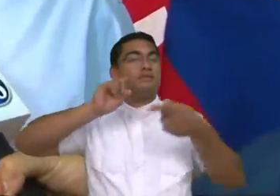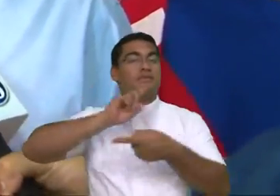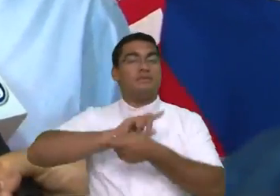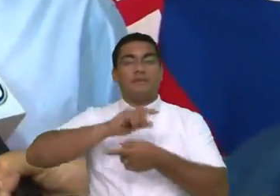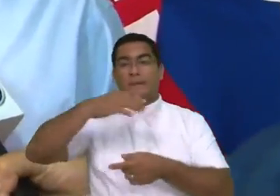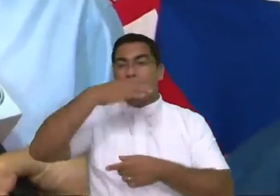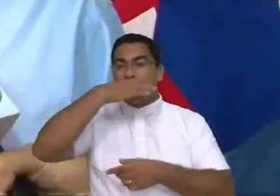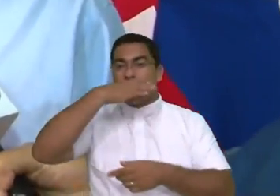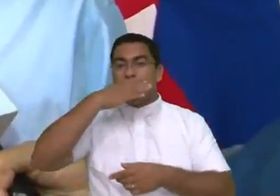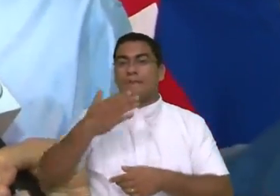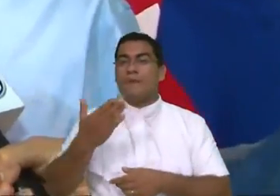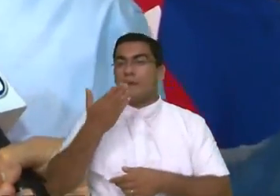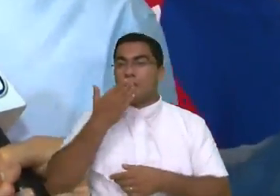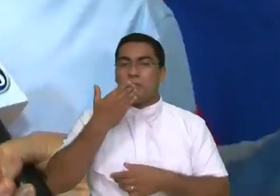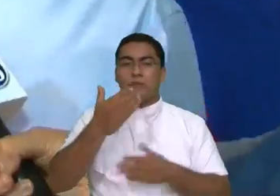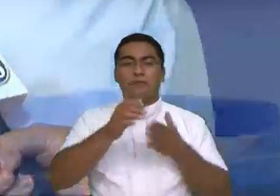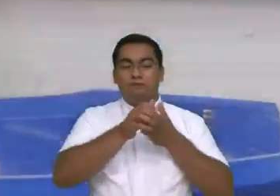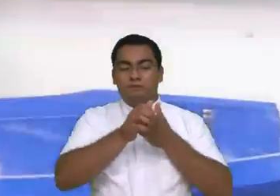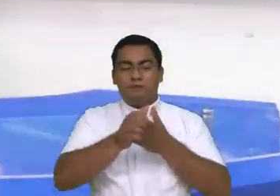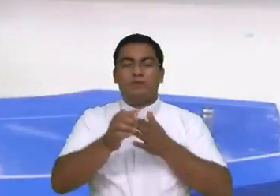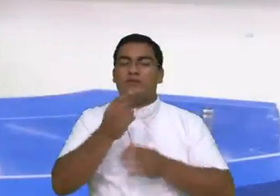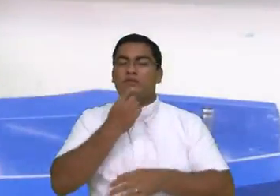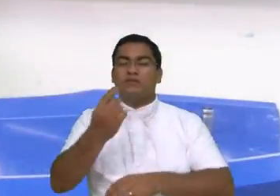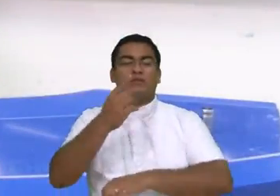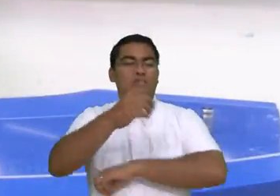va guiando el comandante Daniel.